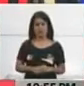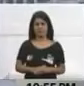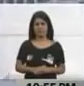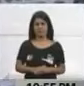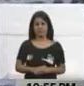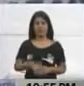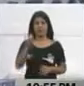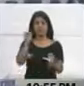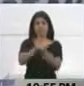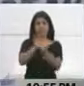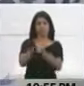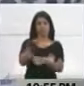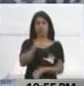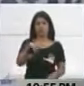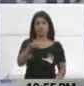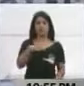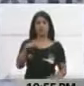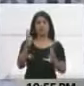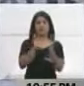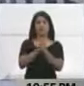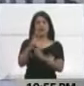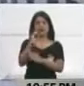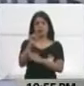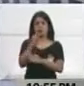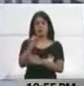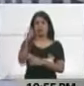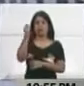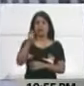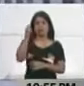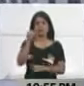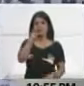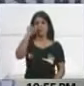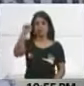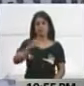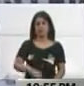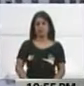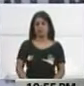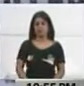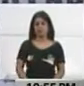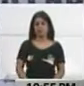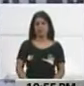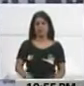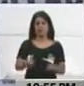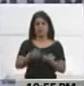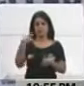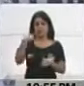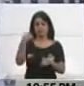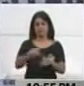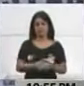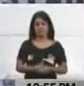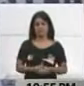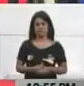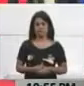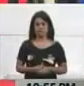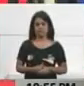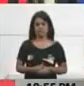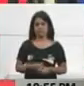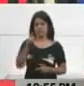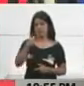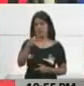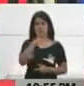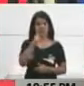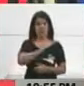Presos en el cual, en el cuartel San Carlos, diputados comunistas, año 63. No había inmunidad parlamentaria,